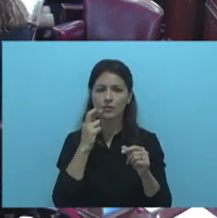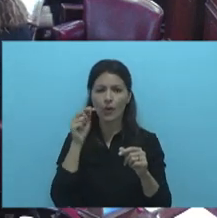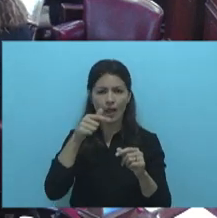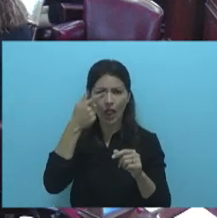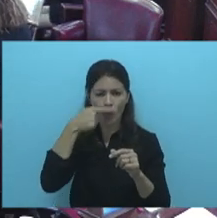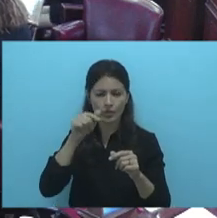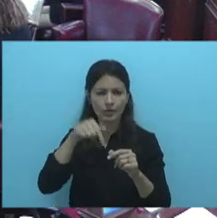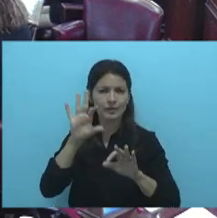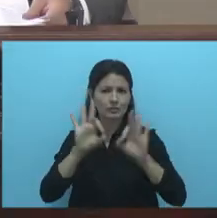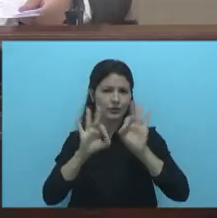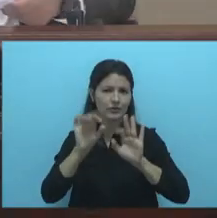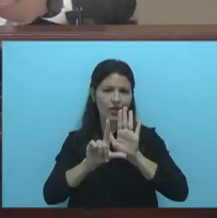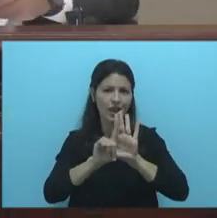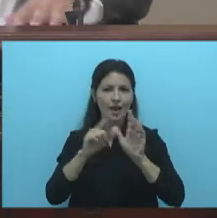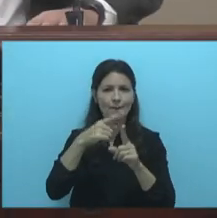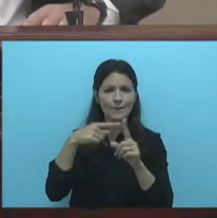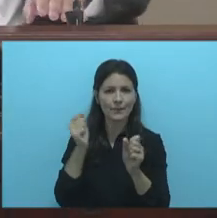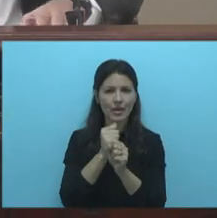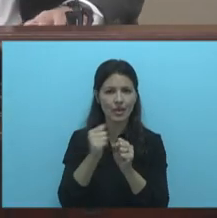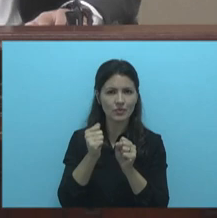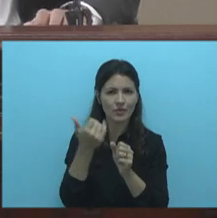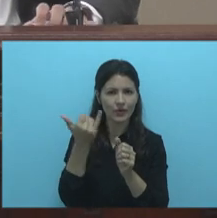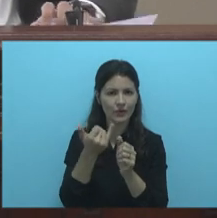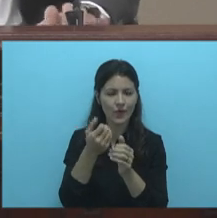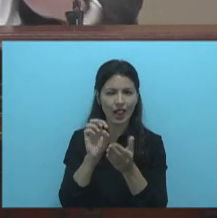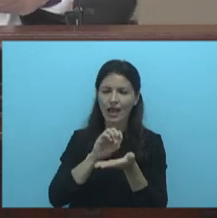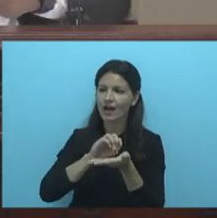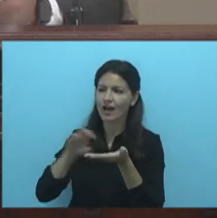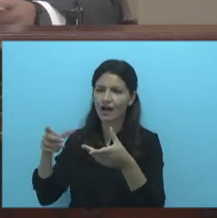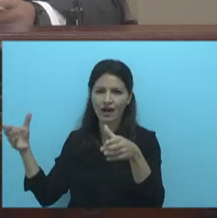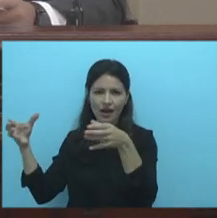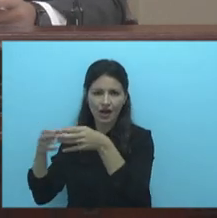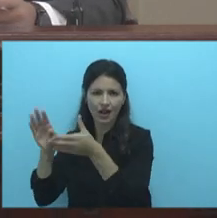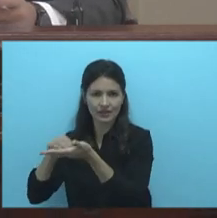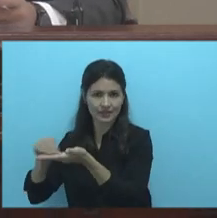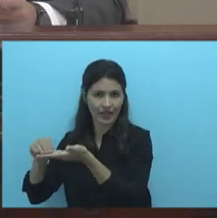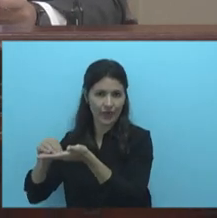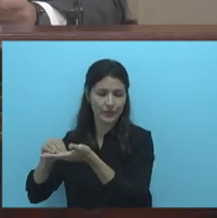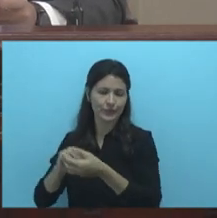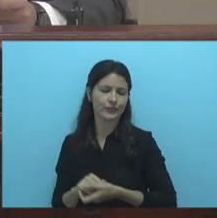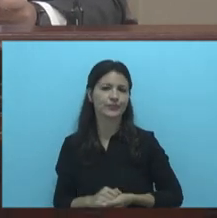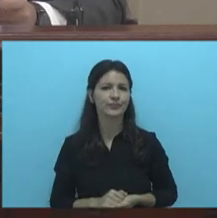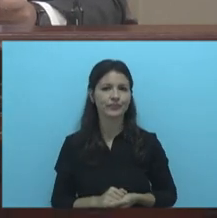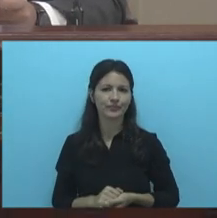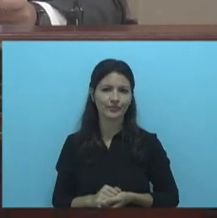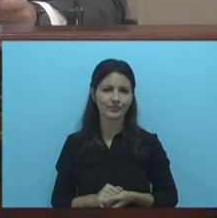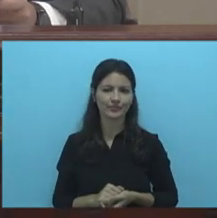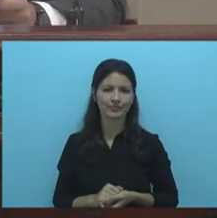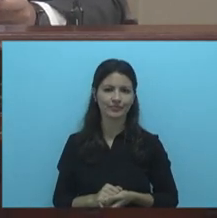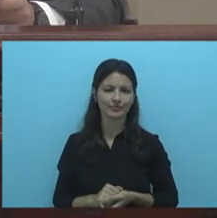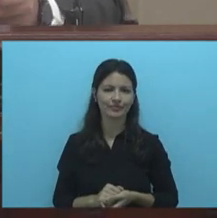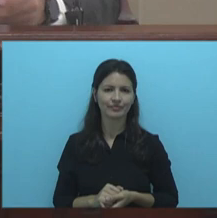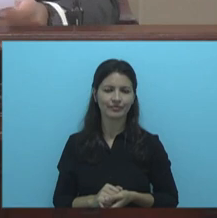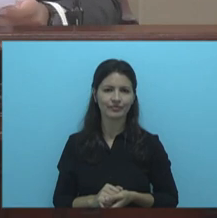de forma. En consecuencia, el proyecto de ley recibe sanción de esta Cámara de Diputados y se comunica a la Cámara de